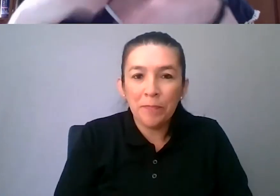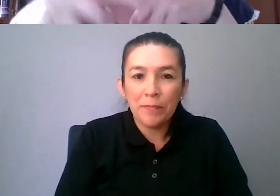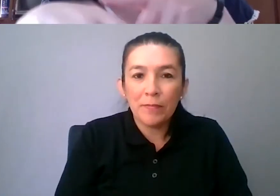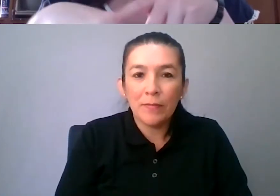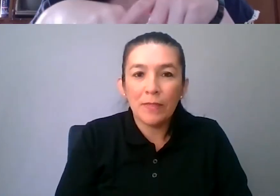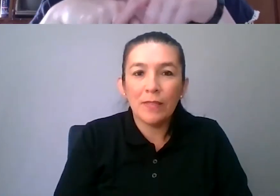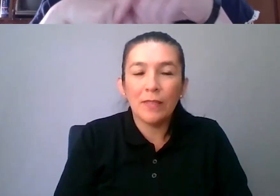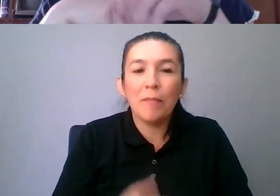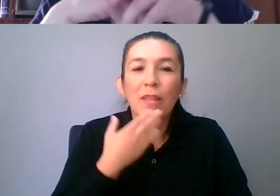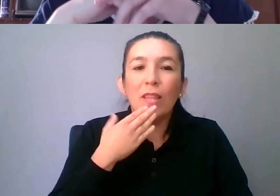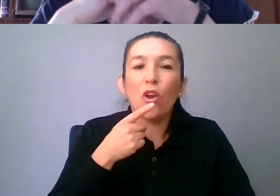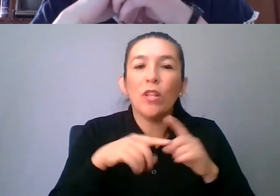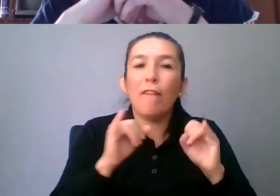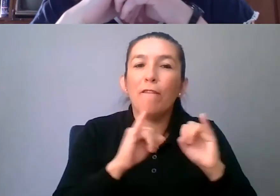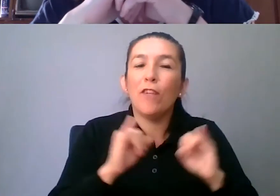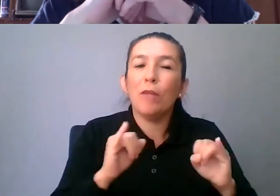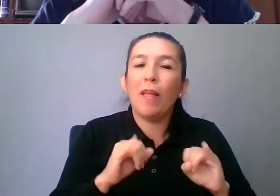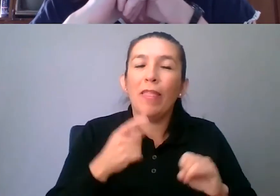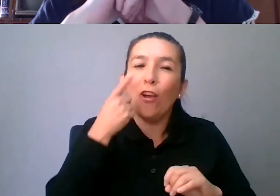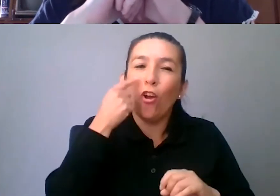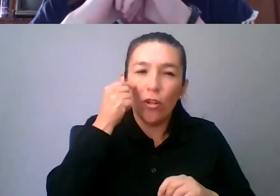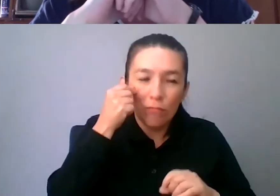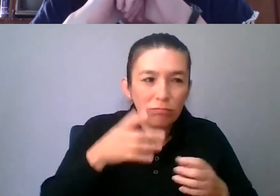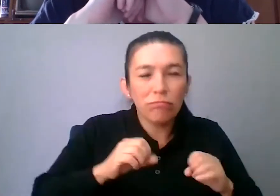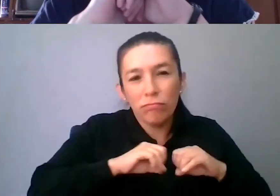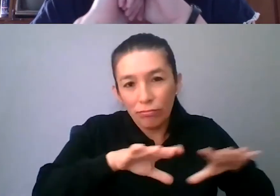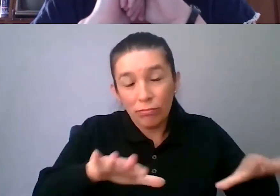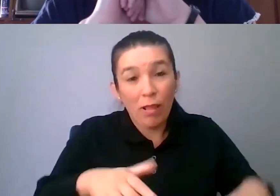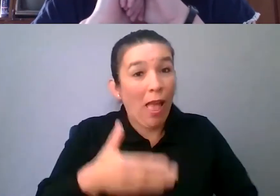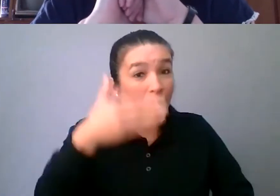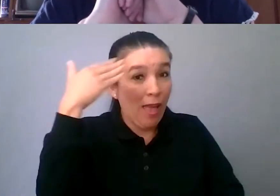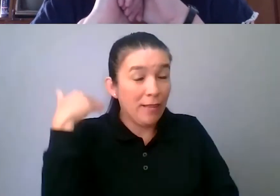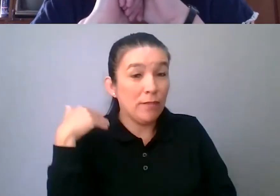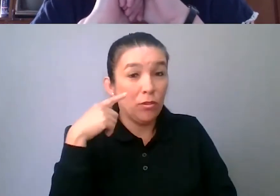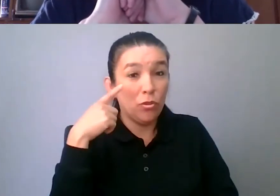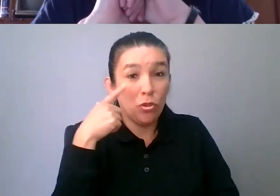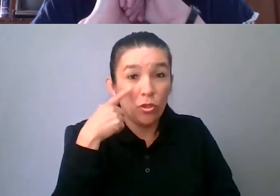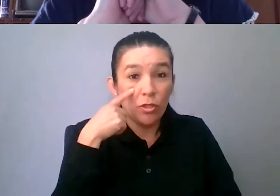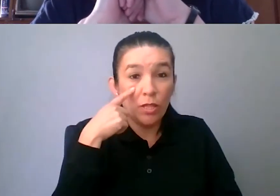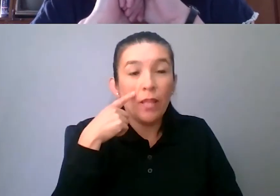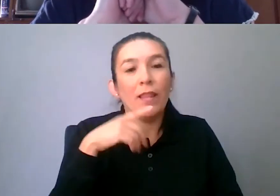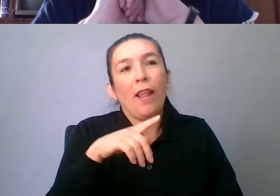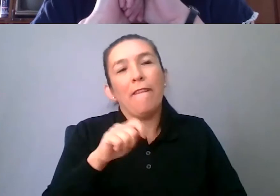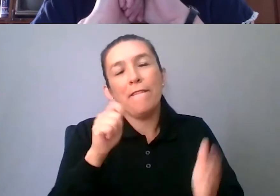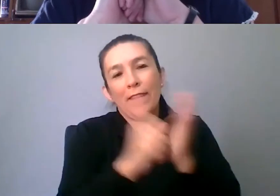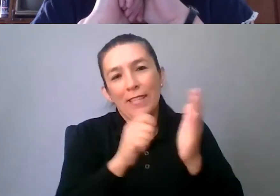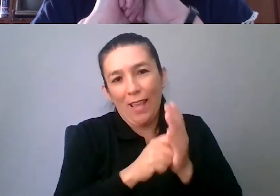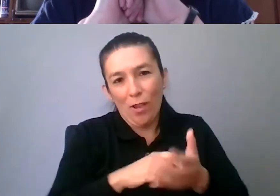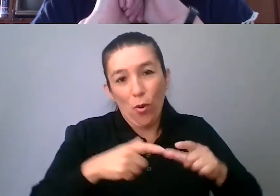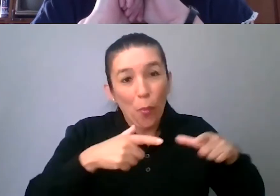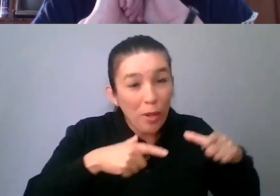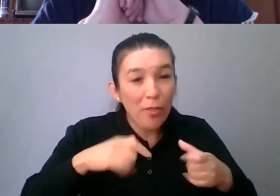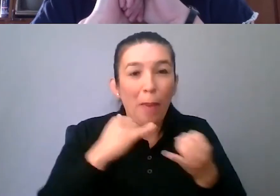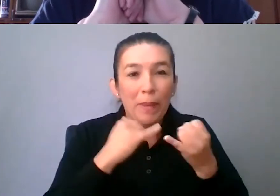de las otras formas de transmisión de conocimiento. Por lo menos yo antes me sabía el cumpleaños de todos mis amigos, el número de teléfono de